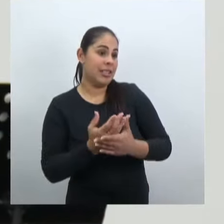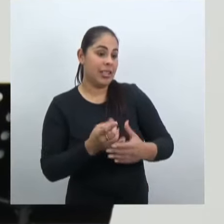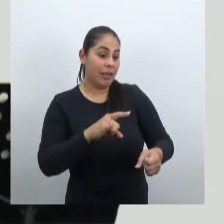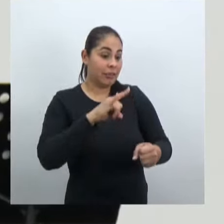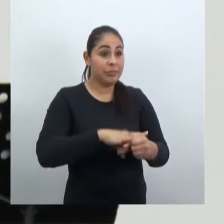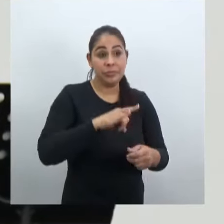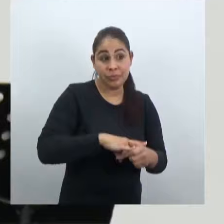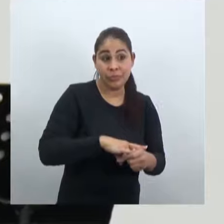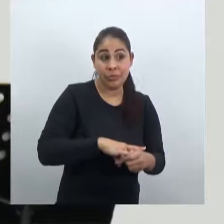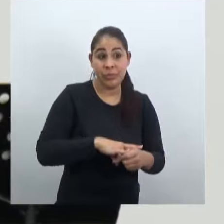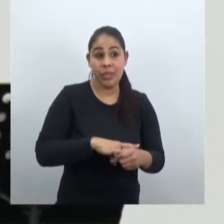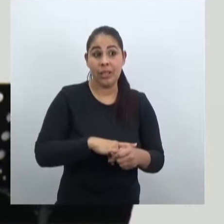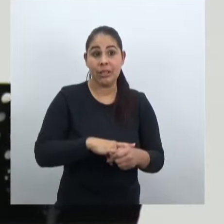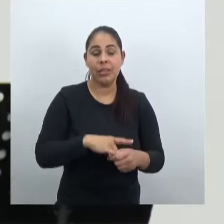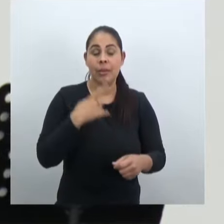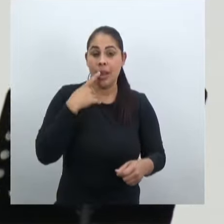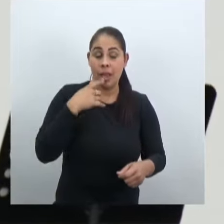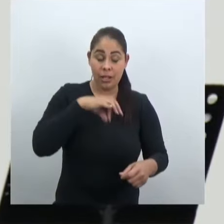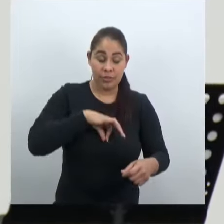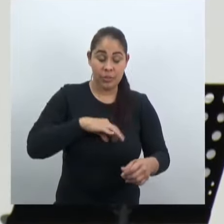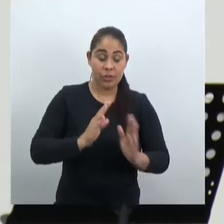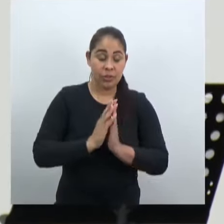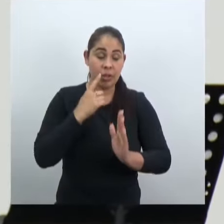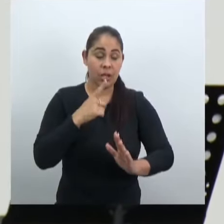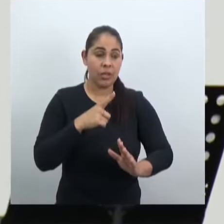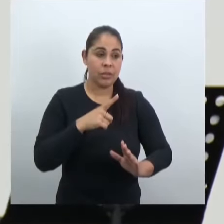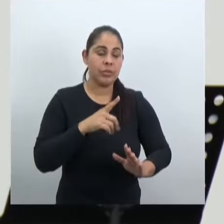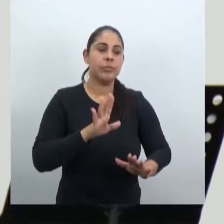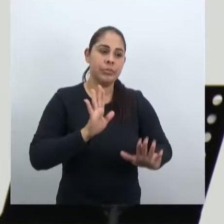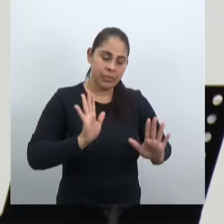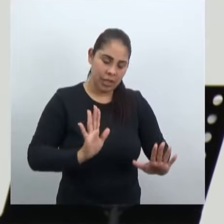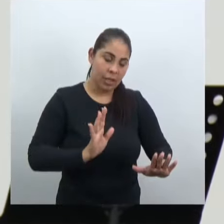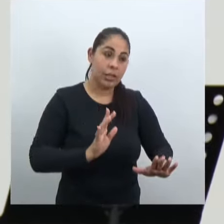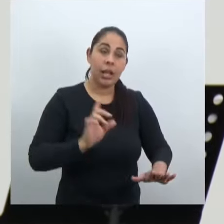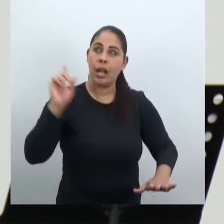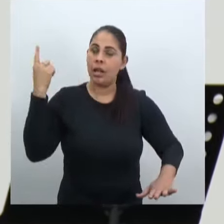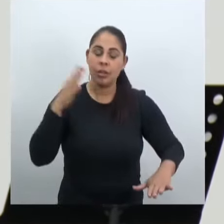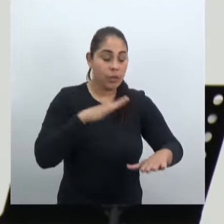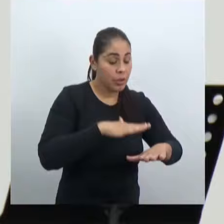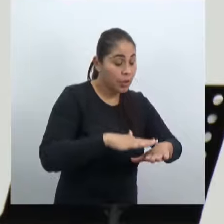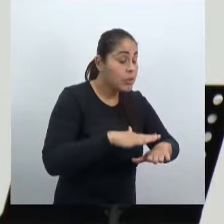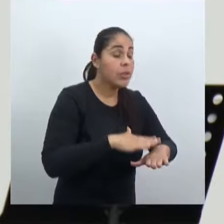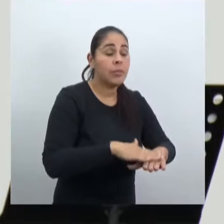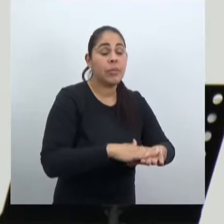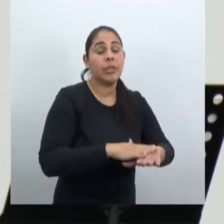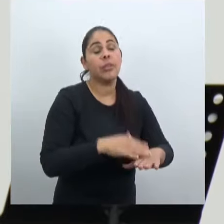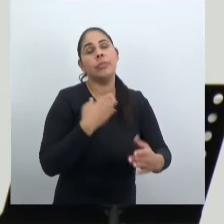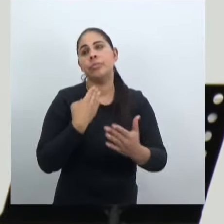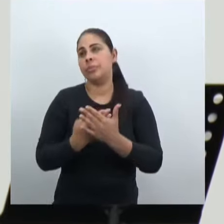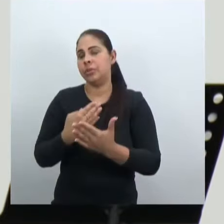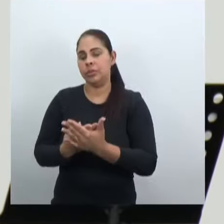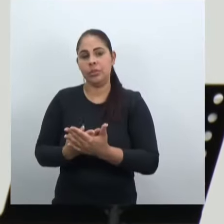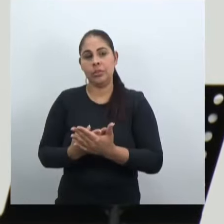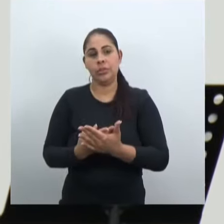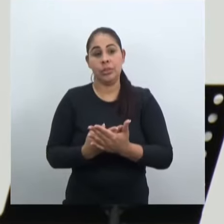Dios perdón. ¿Quieres saber una cosa? Cuando tú vives en la presencia de Dios, su luz